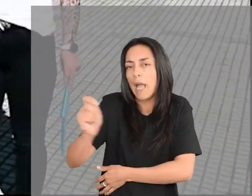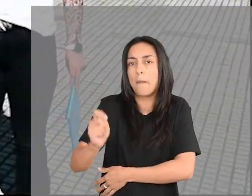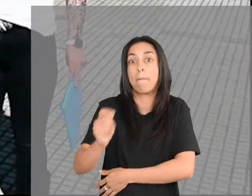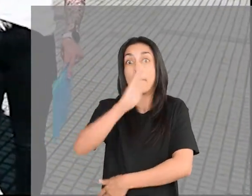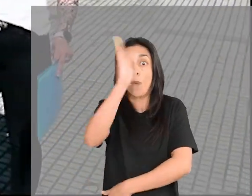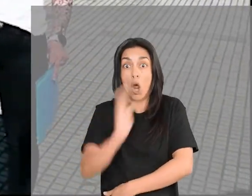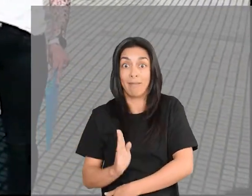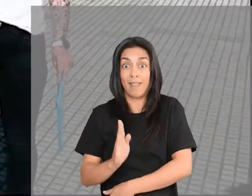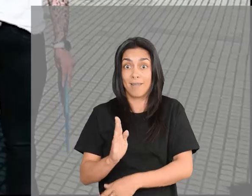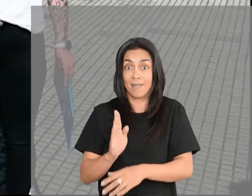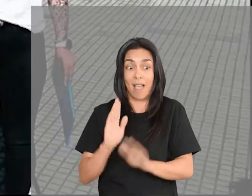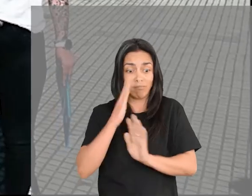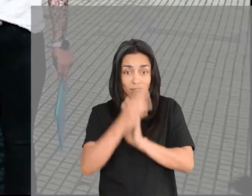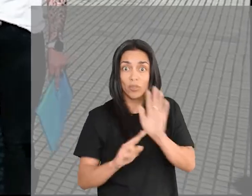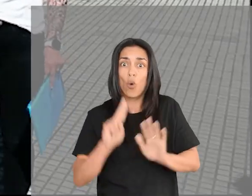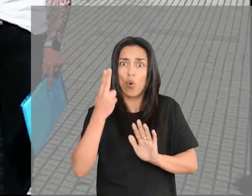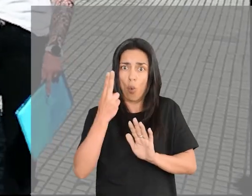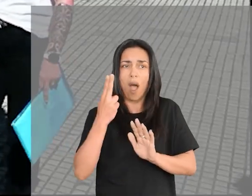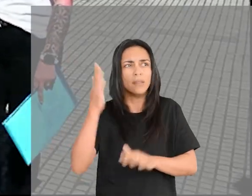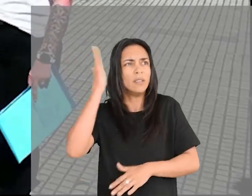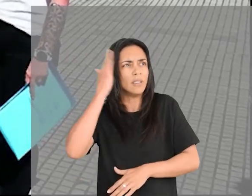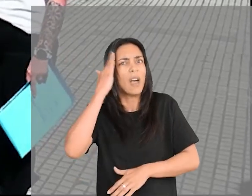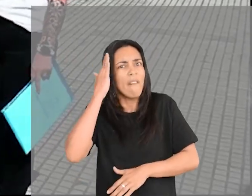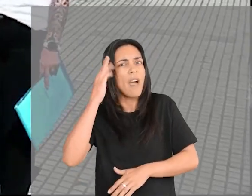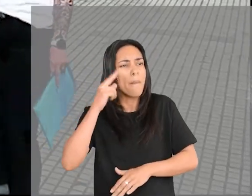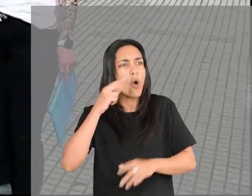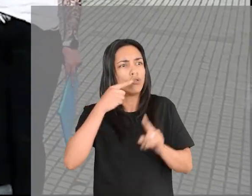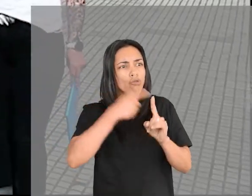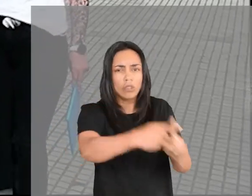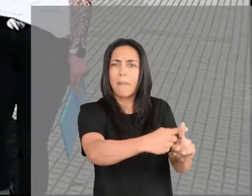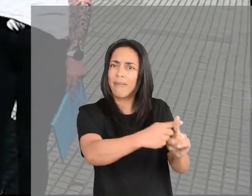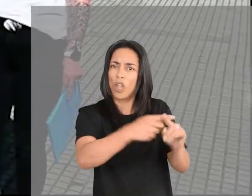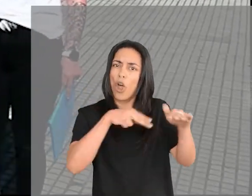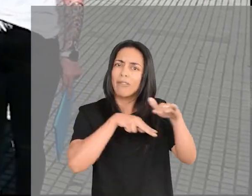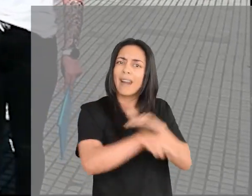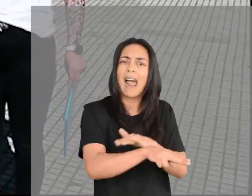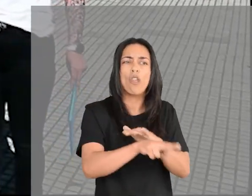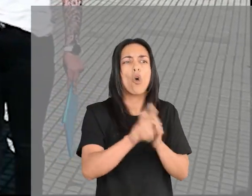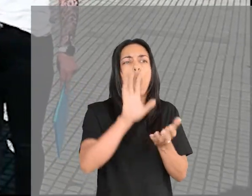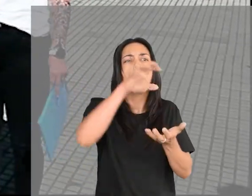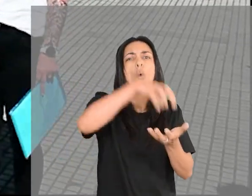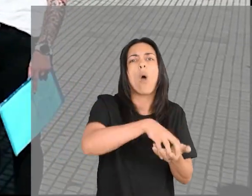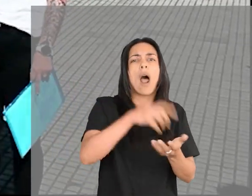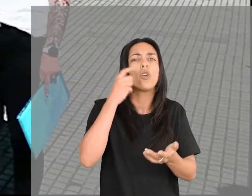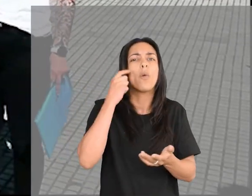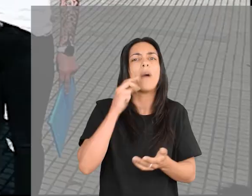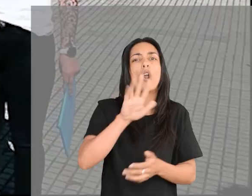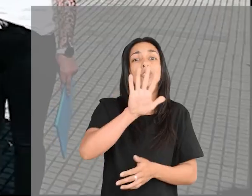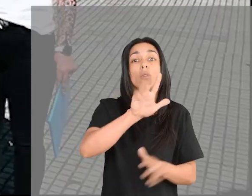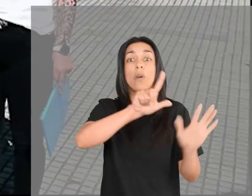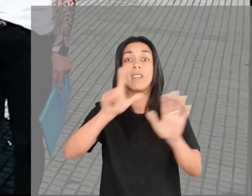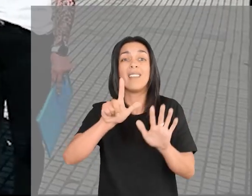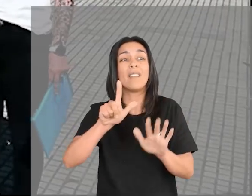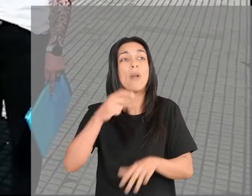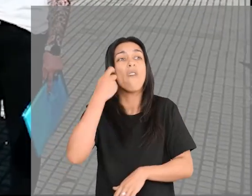que se encuentra en este cementerio. Ella fue enterrada en el 1857, pero todavía no hemos localizado dónde están sus restos